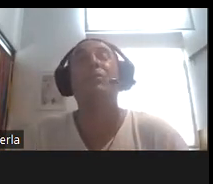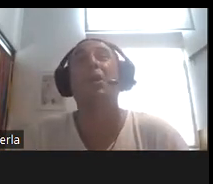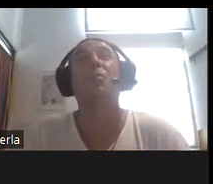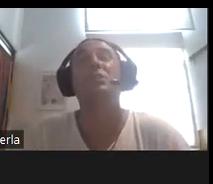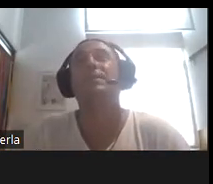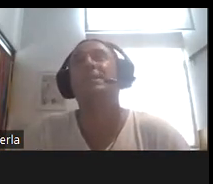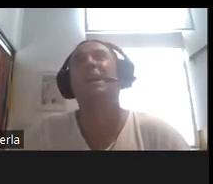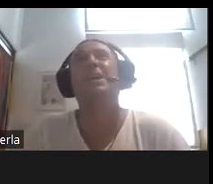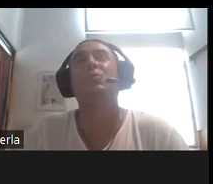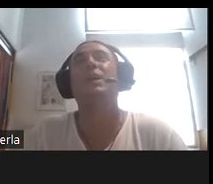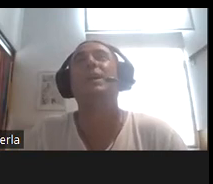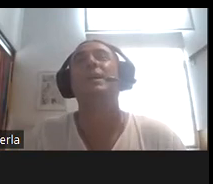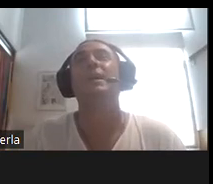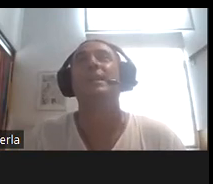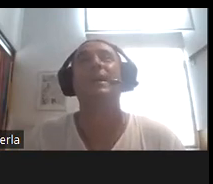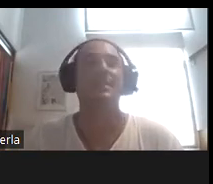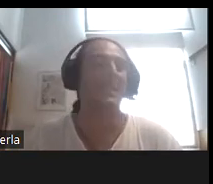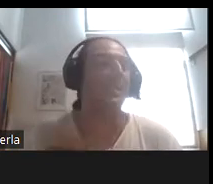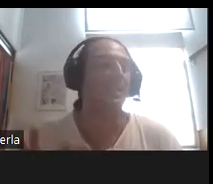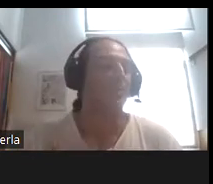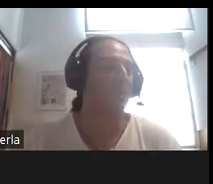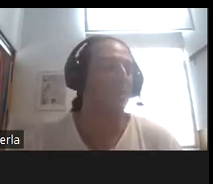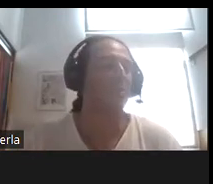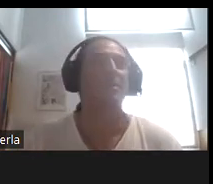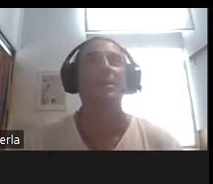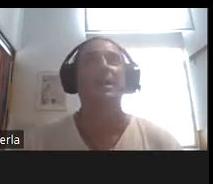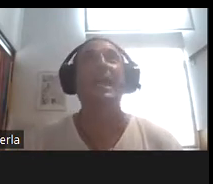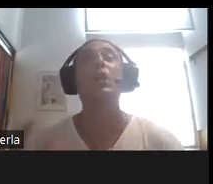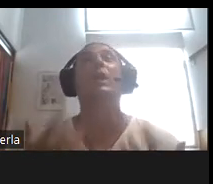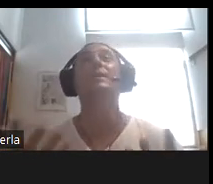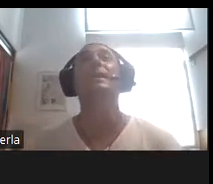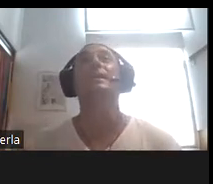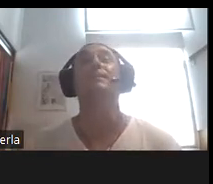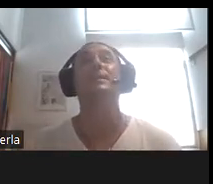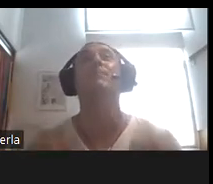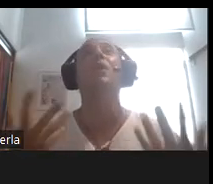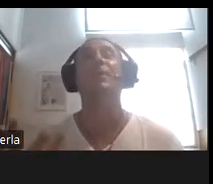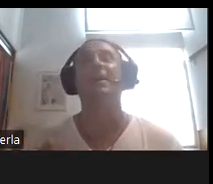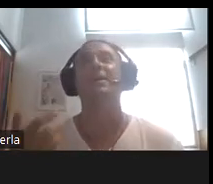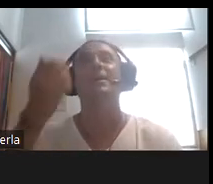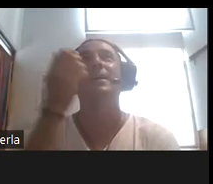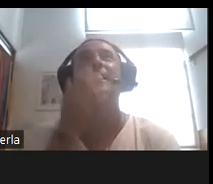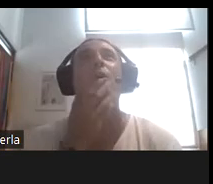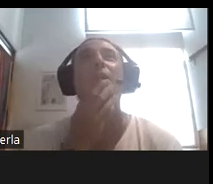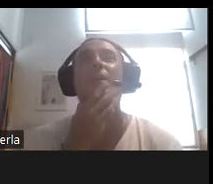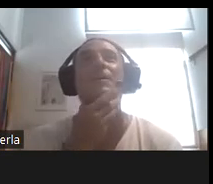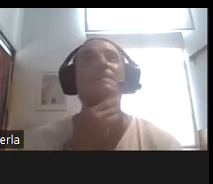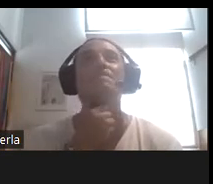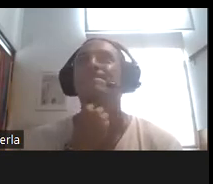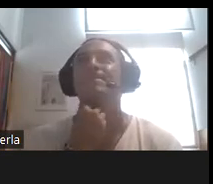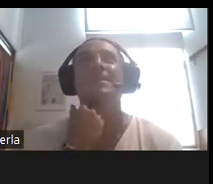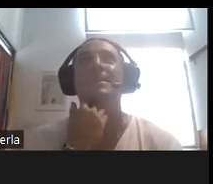me han preguntado muchas veces, Javier, tú que trabajas hace 15 años en esto, ¿qué es lo que hace que las empresas se muevan? Y yo